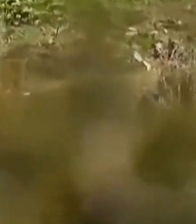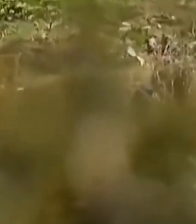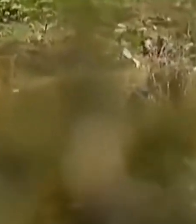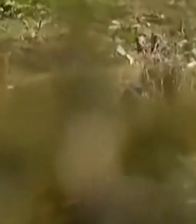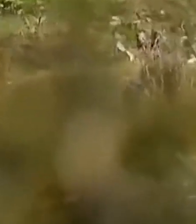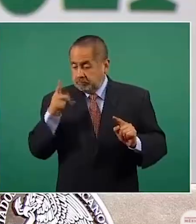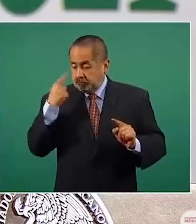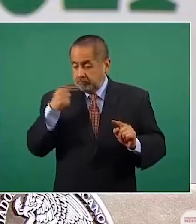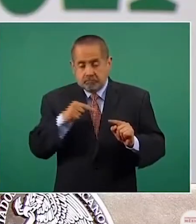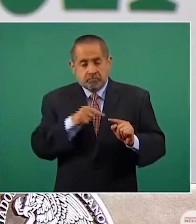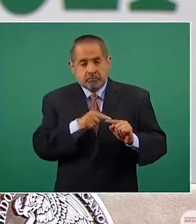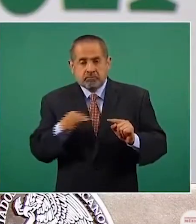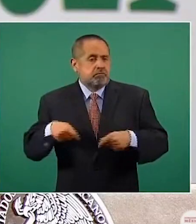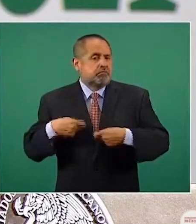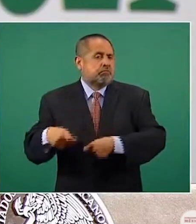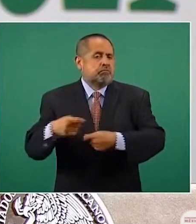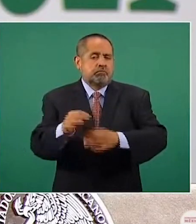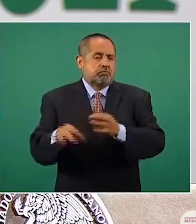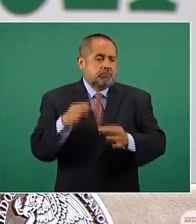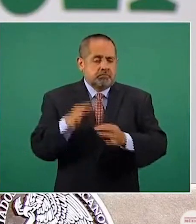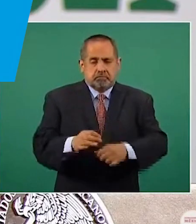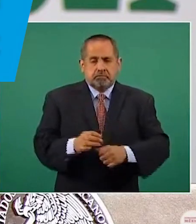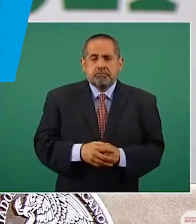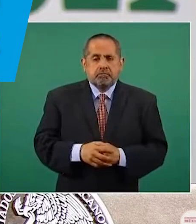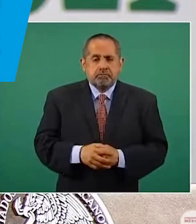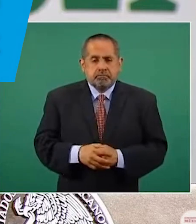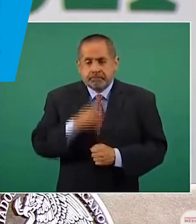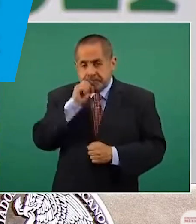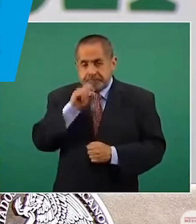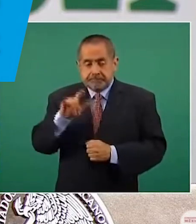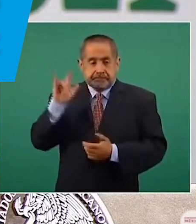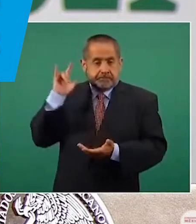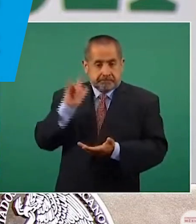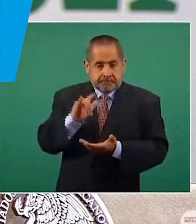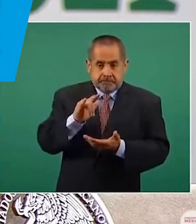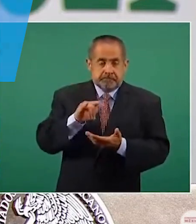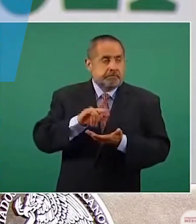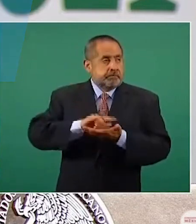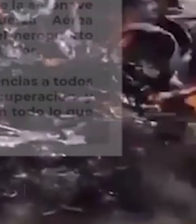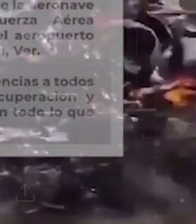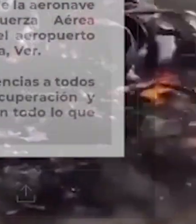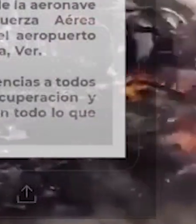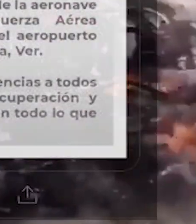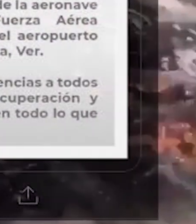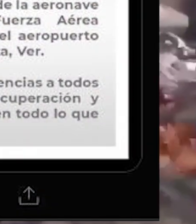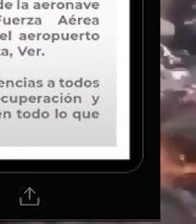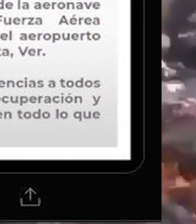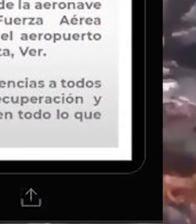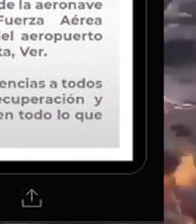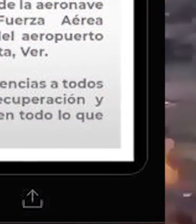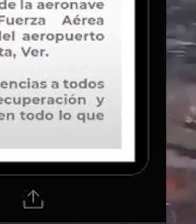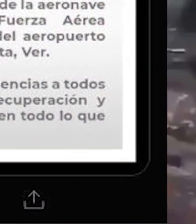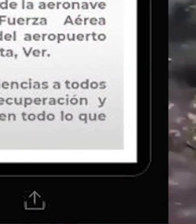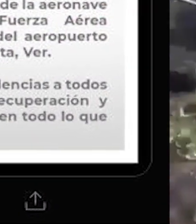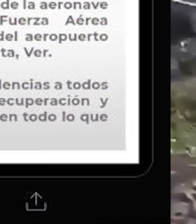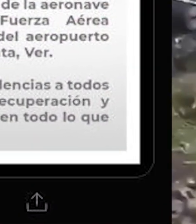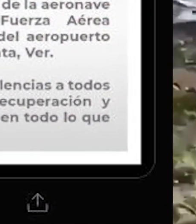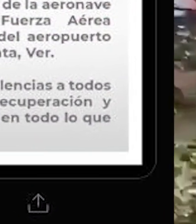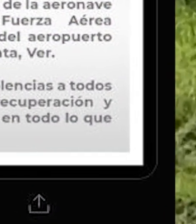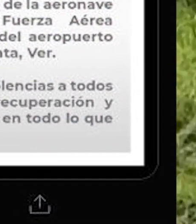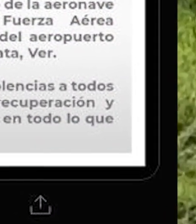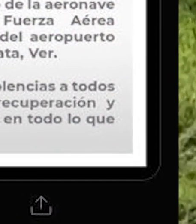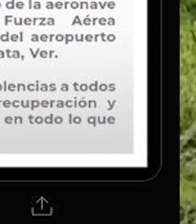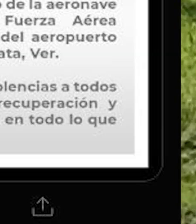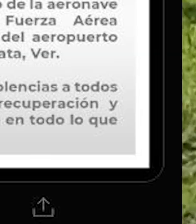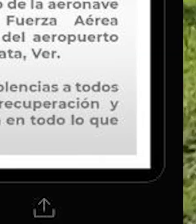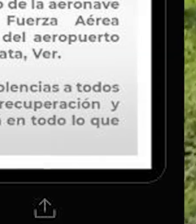peritajes correspondientes. El secretario de la Defensa Nacional, el general Luis Crescencio Sandoval González, envió sus condolencias a las familias de los 6